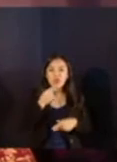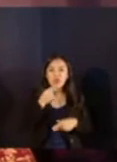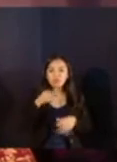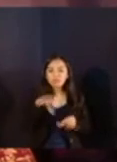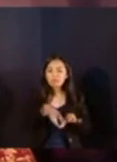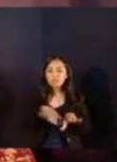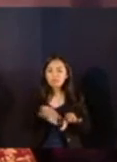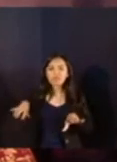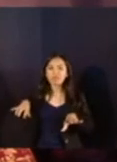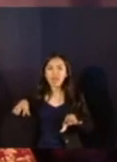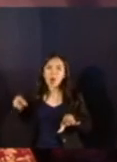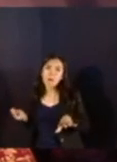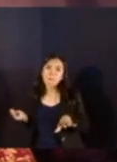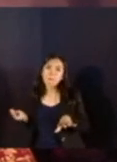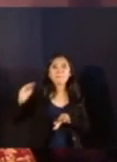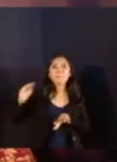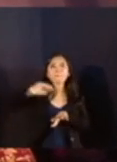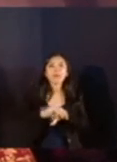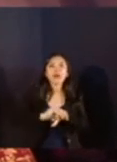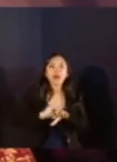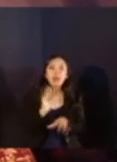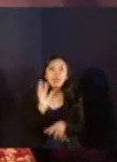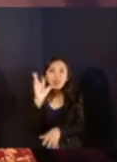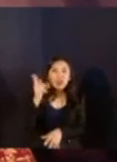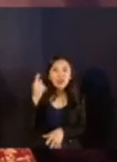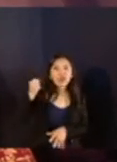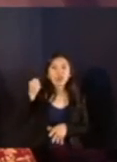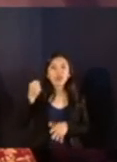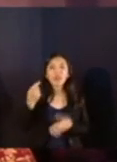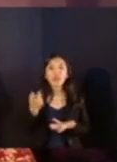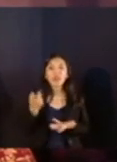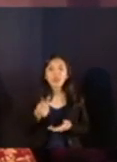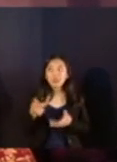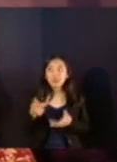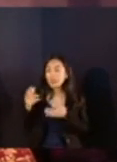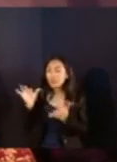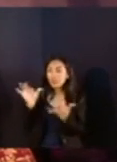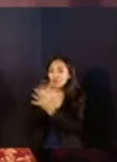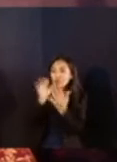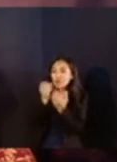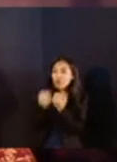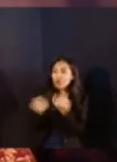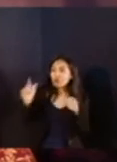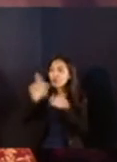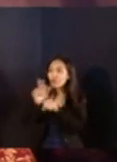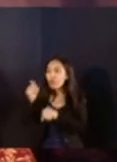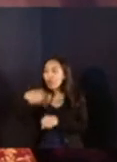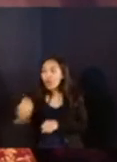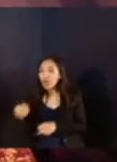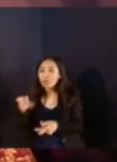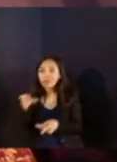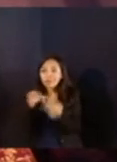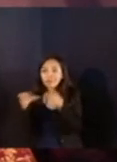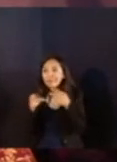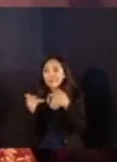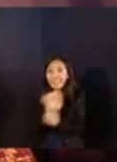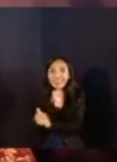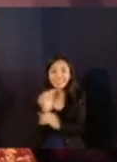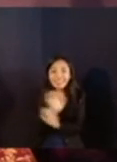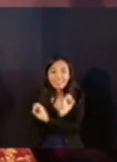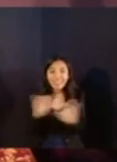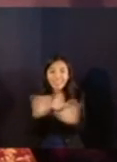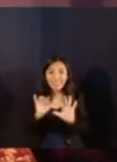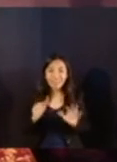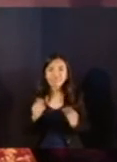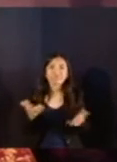jóvenes preparadas para ese gigantesco cambio tecnológico que ya está ocurriendo, pero que va a